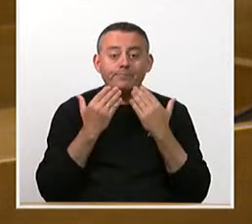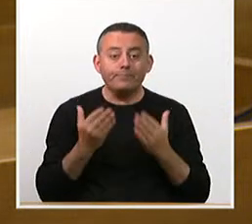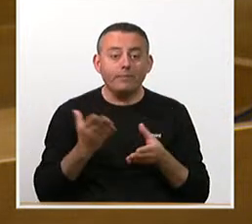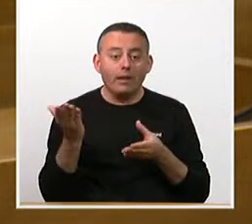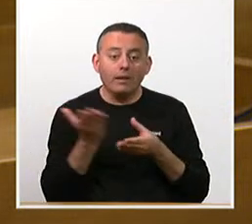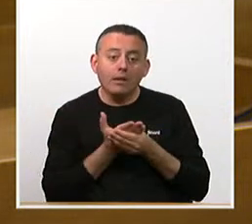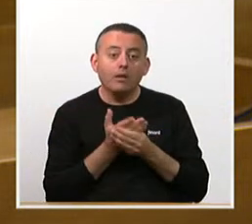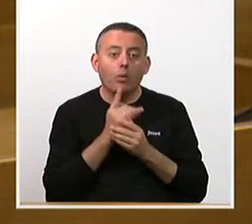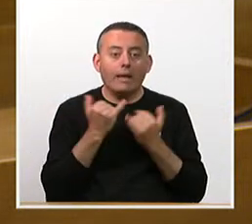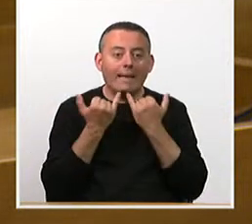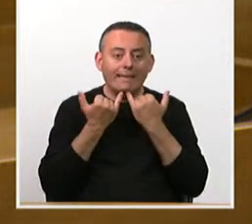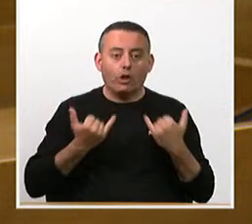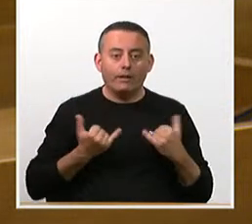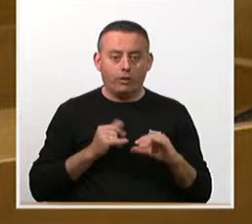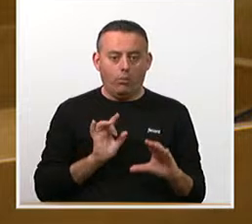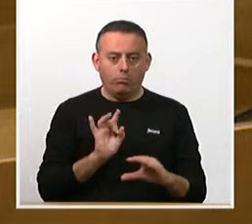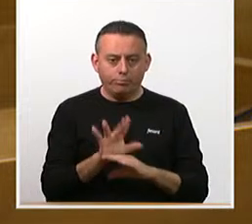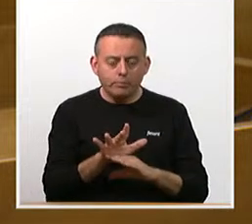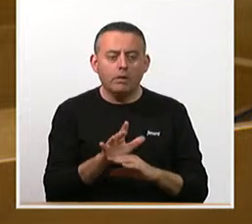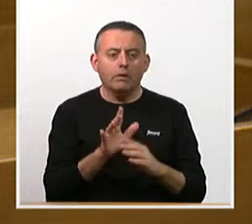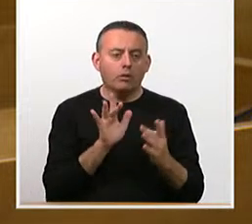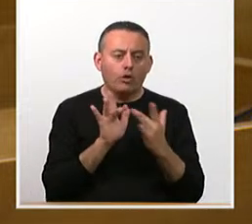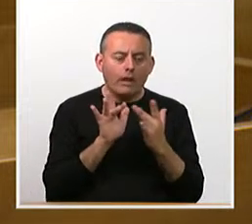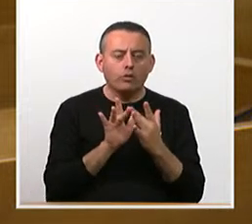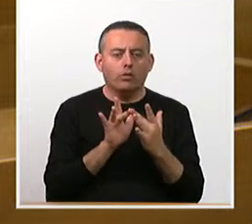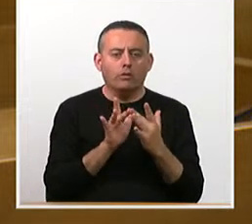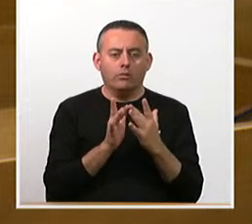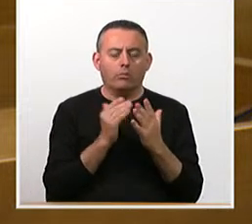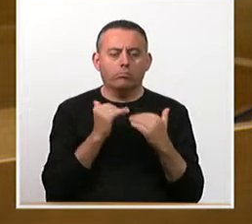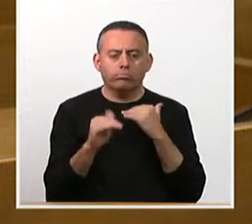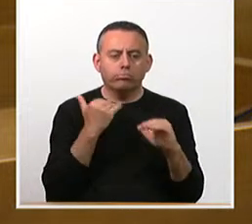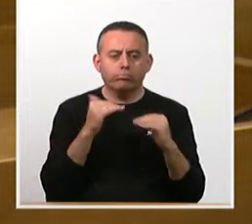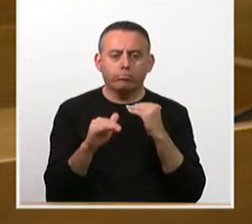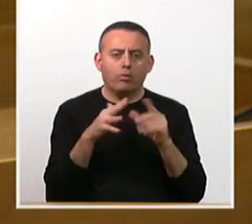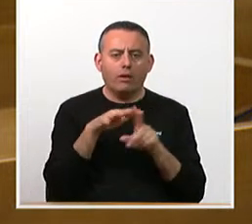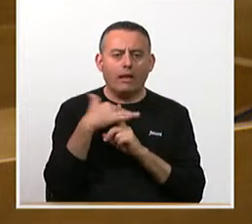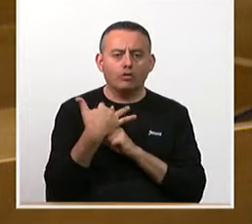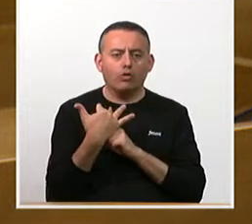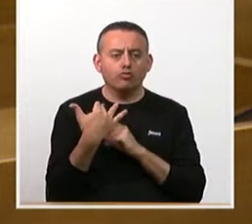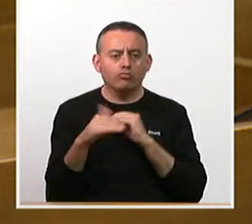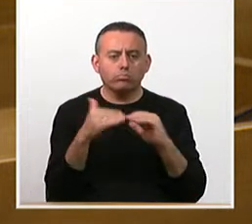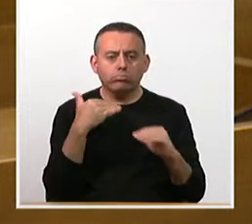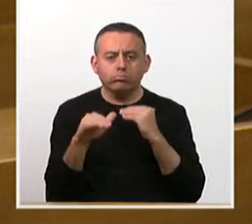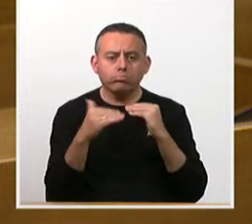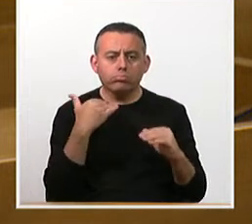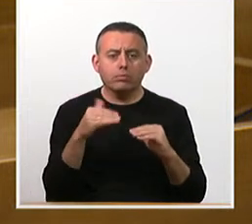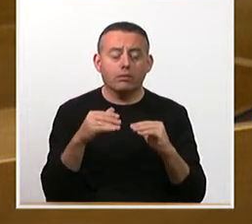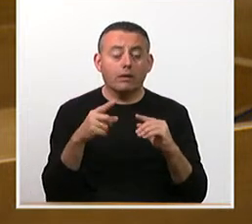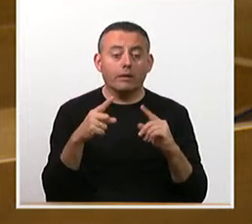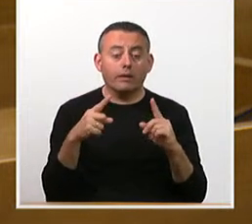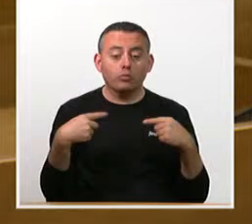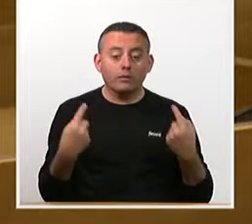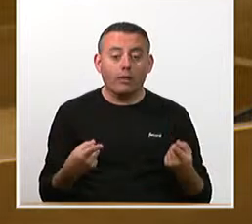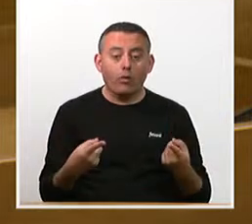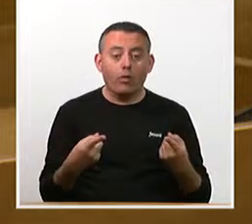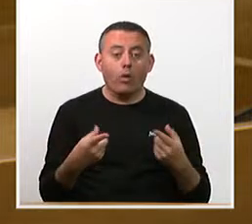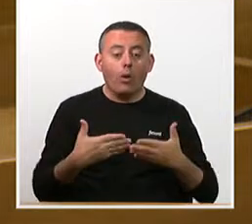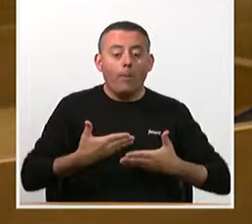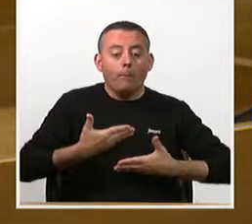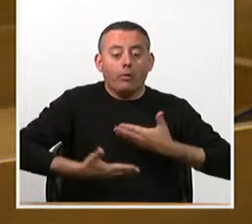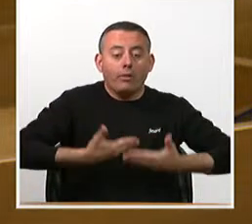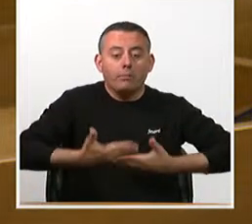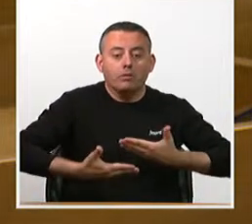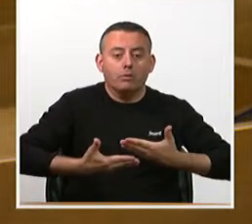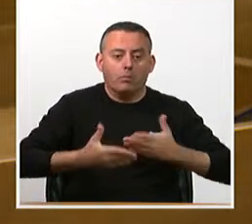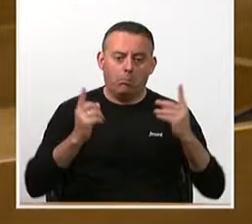sistemas de gestión de casos permiten una tramitación más eficiente de los procedimientos agilizando los